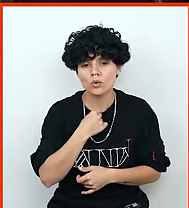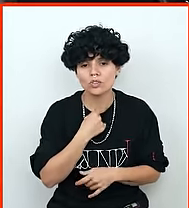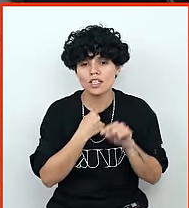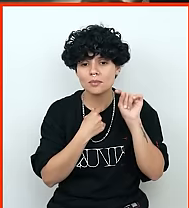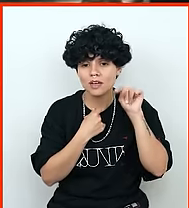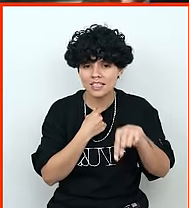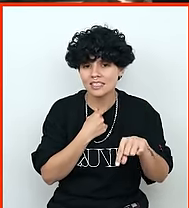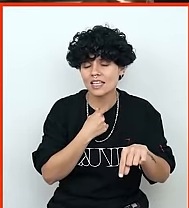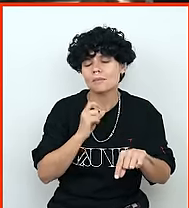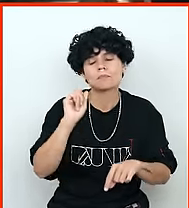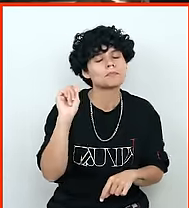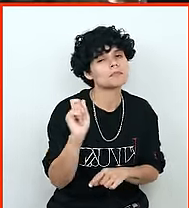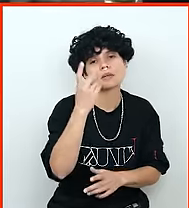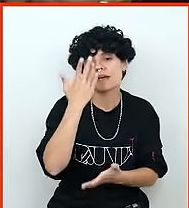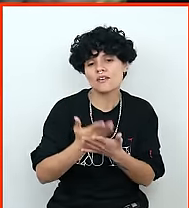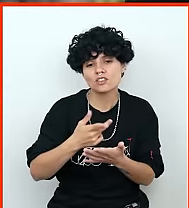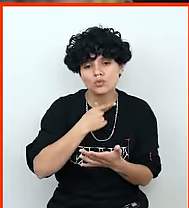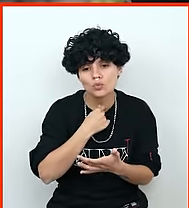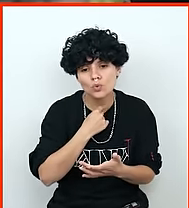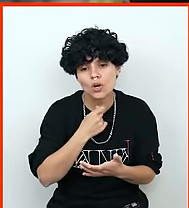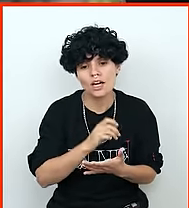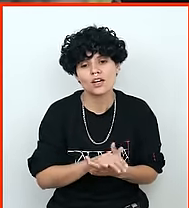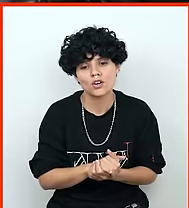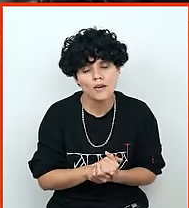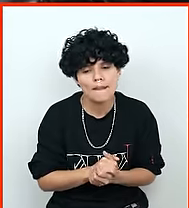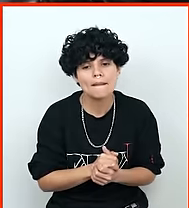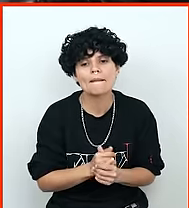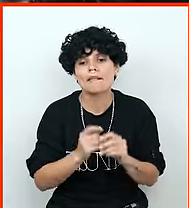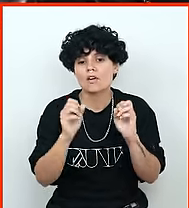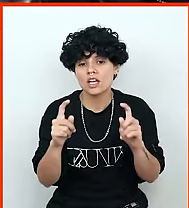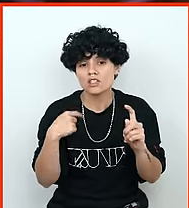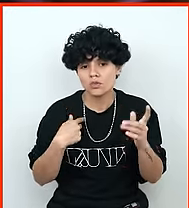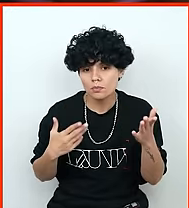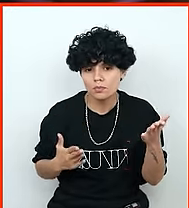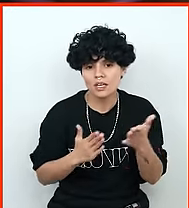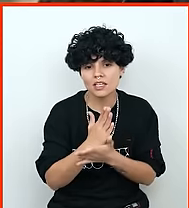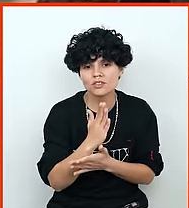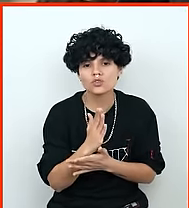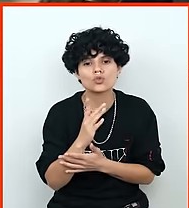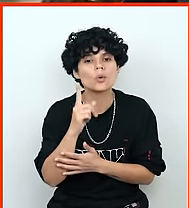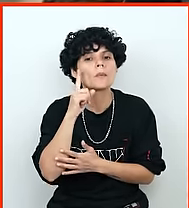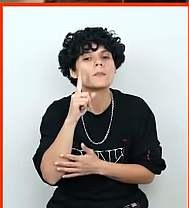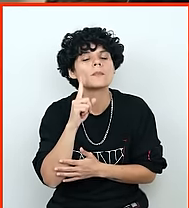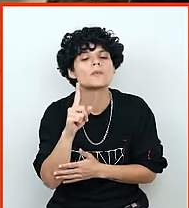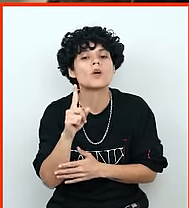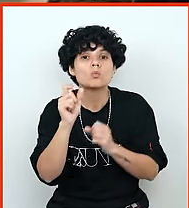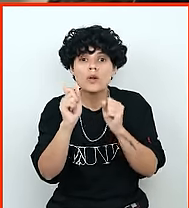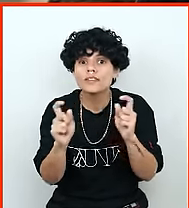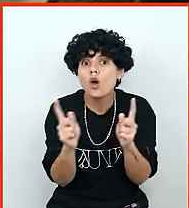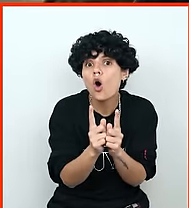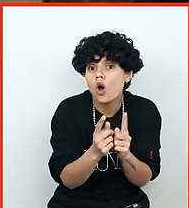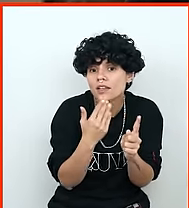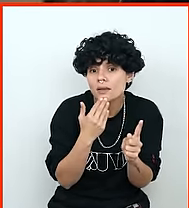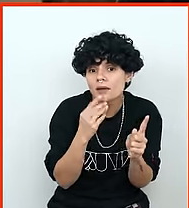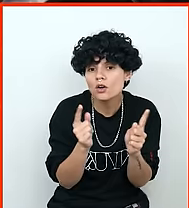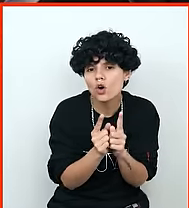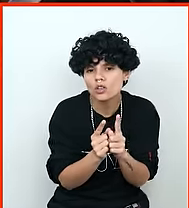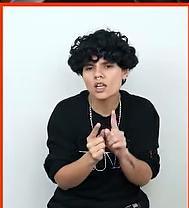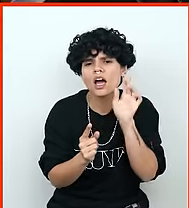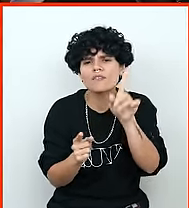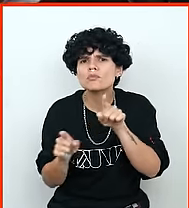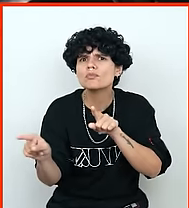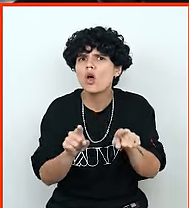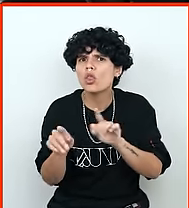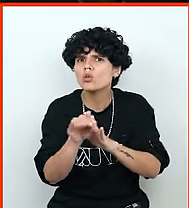Soy fanático, pero es primera vez que juego. Muy bien, vamos entonces. ¿Voy yo primero? Pero no, pueden ser palabras más cortas, no tienen para qué